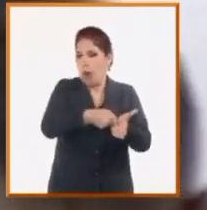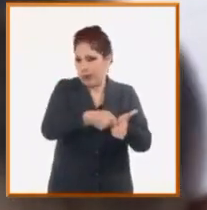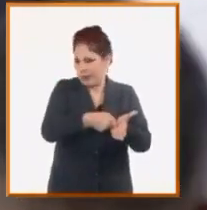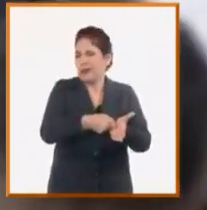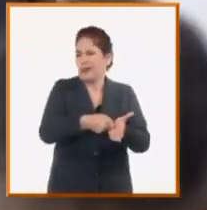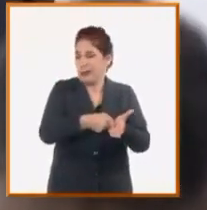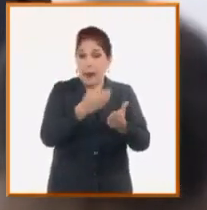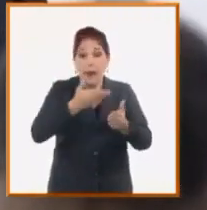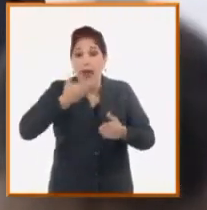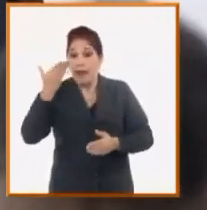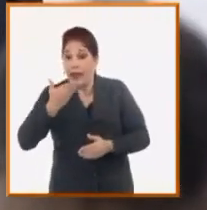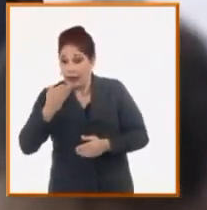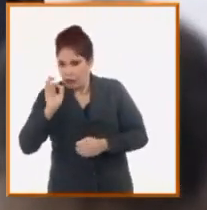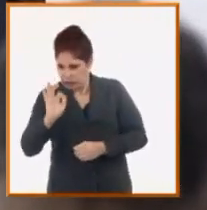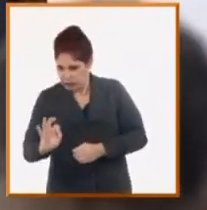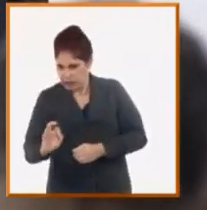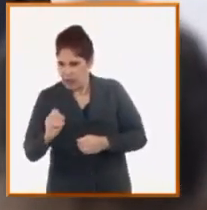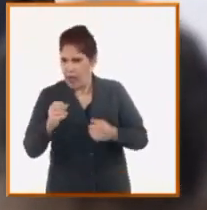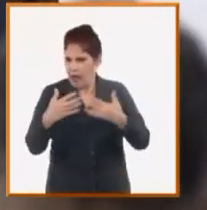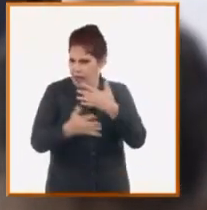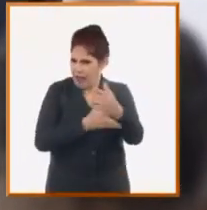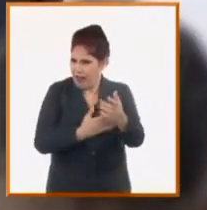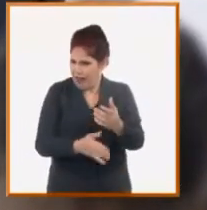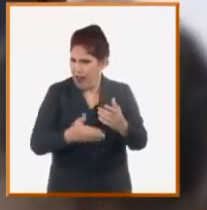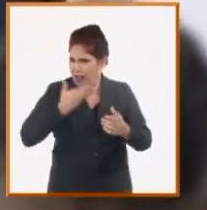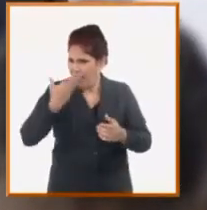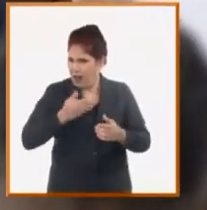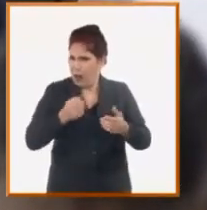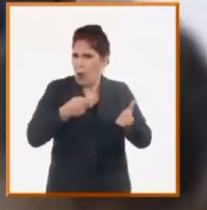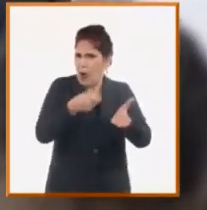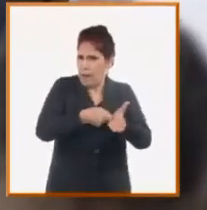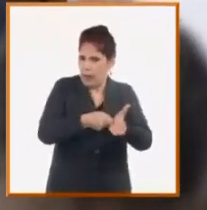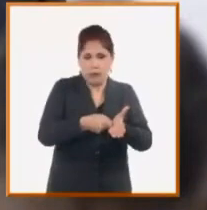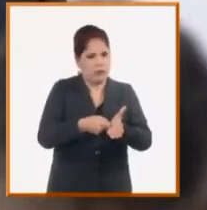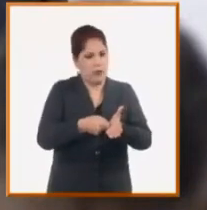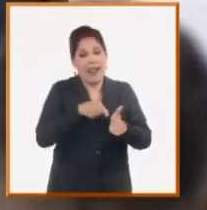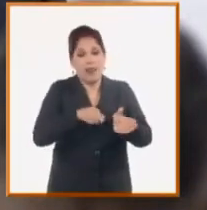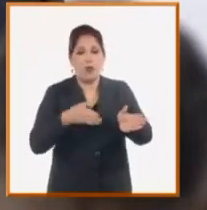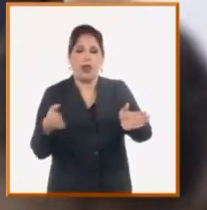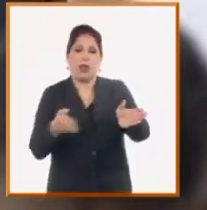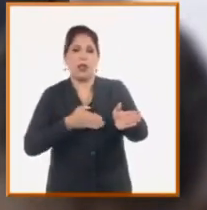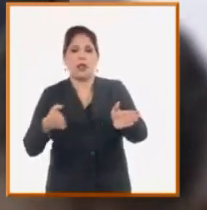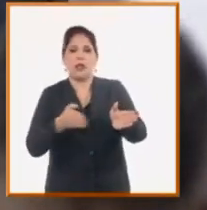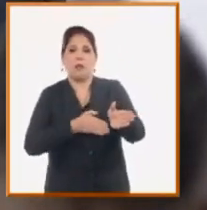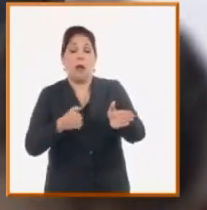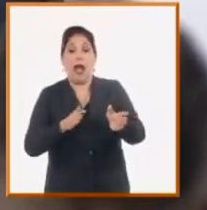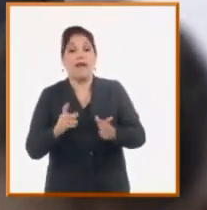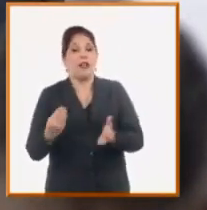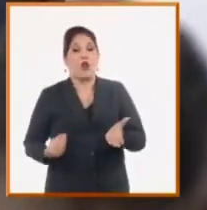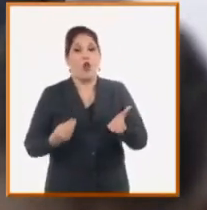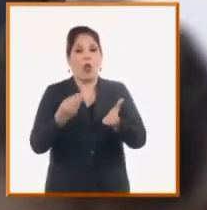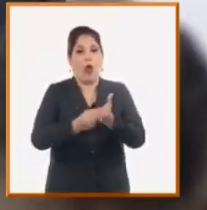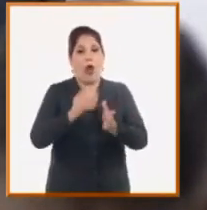problema principal que tenemos hoy. Y parte de la indisciplina de no aportar